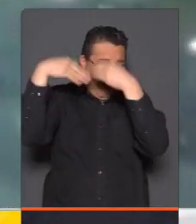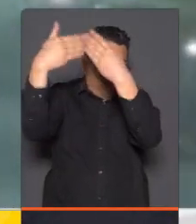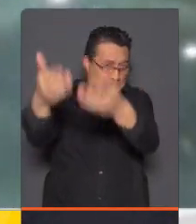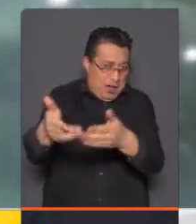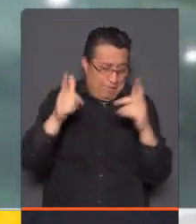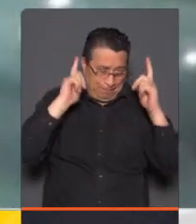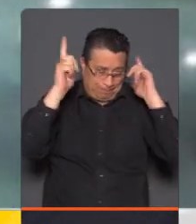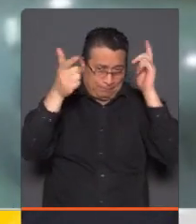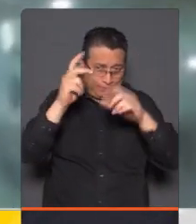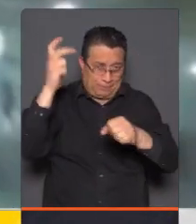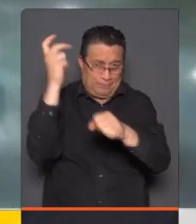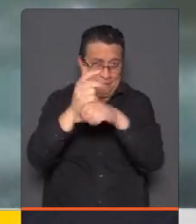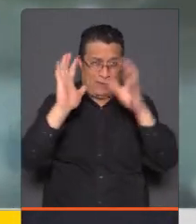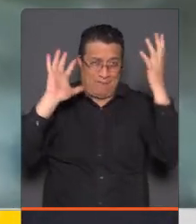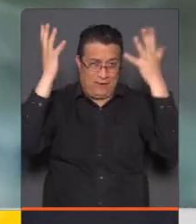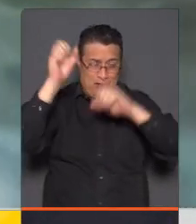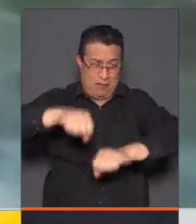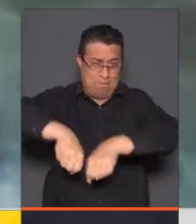cuando se estallaban los vidrios